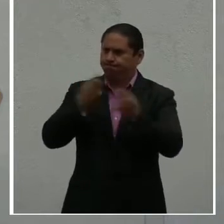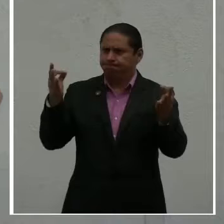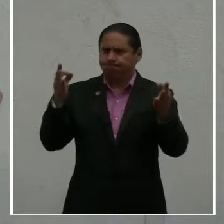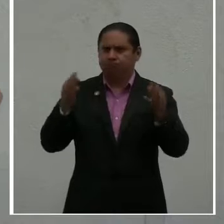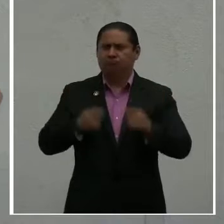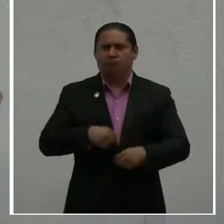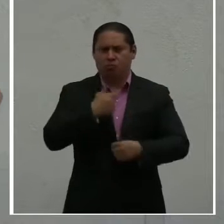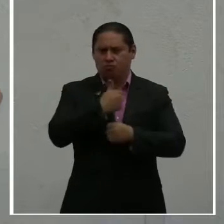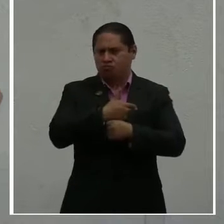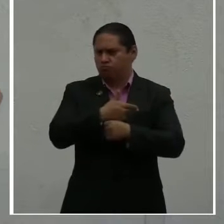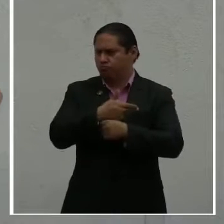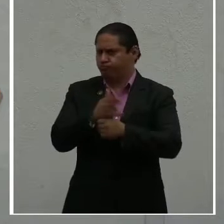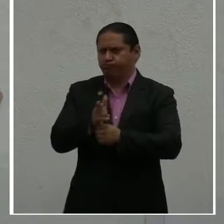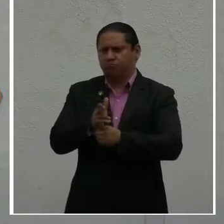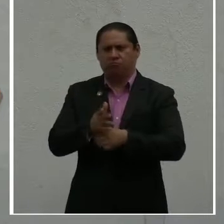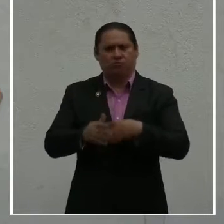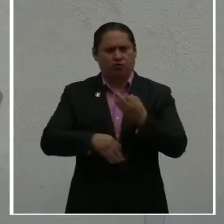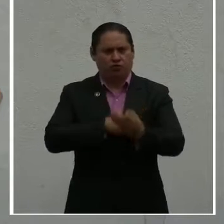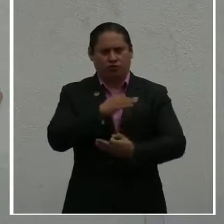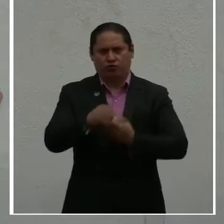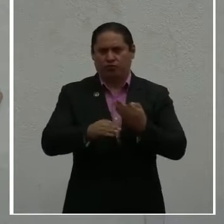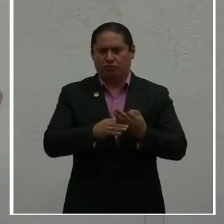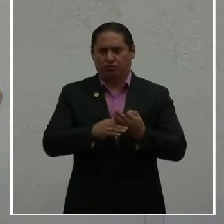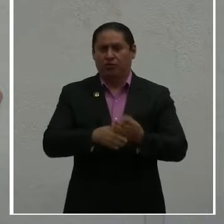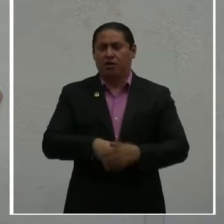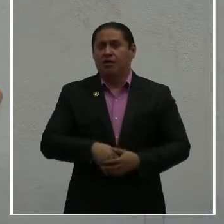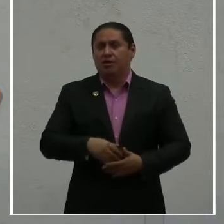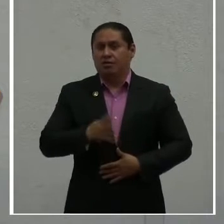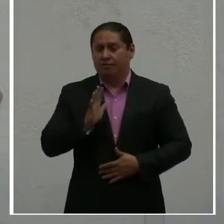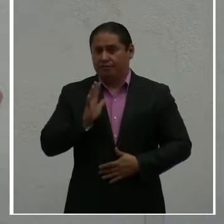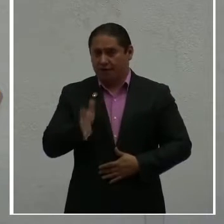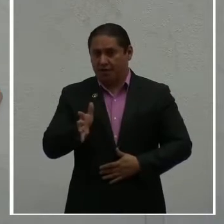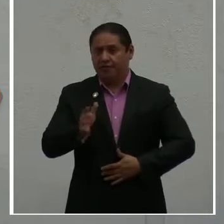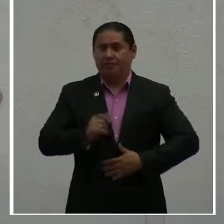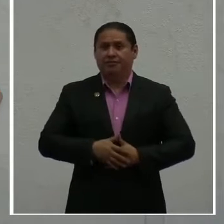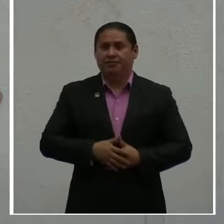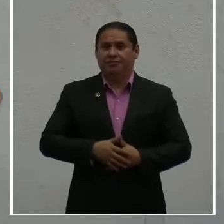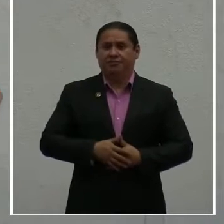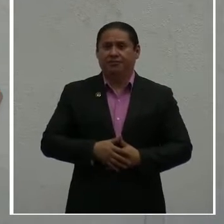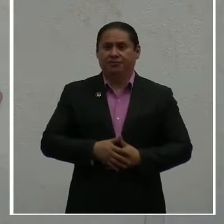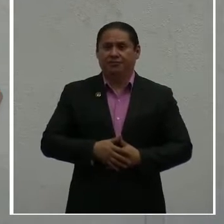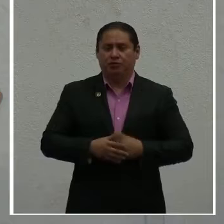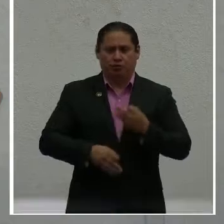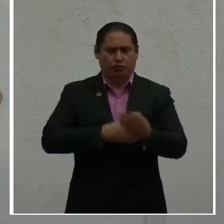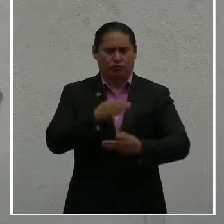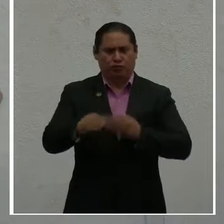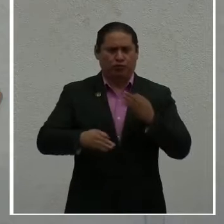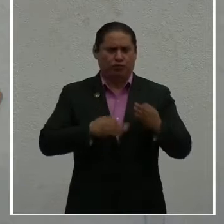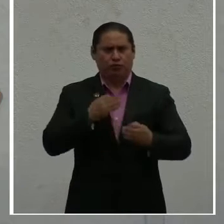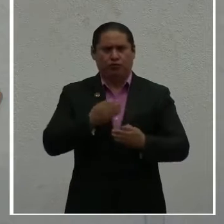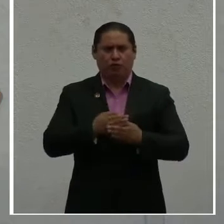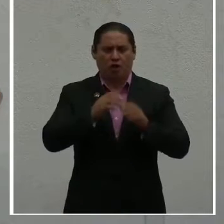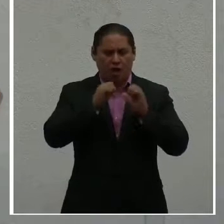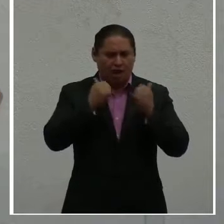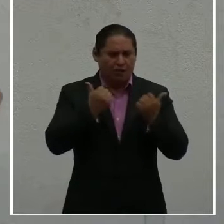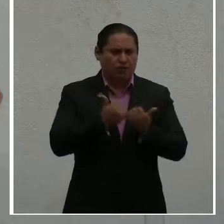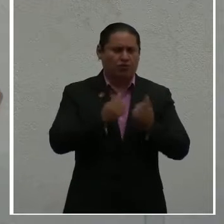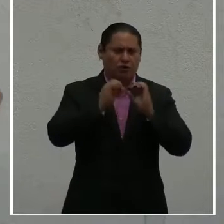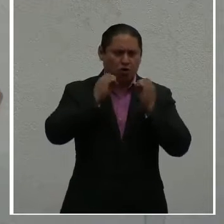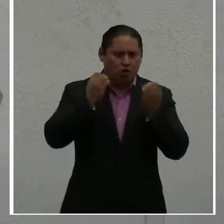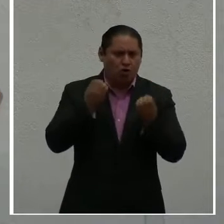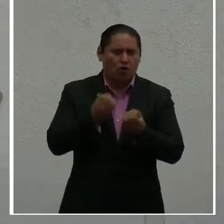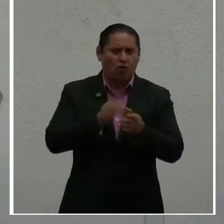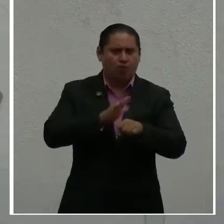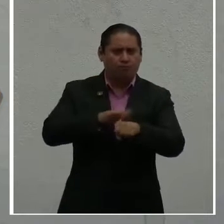comunicación. A partir de ese momento, las instituciones, asociaciones